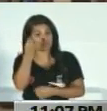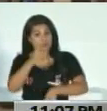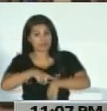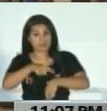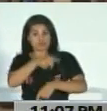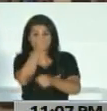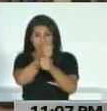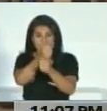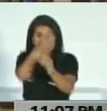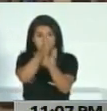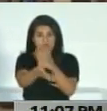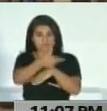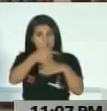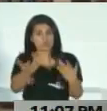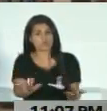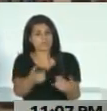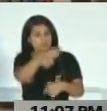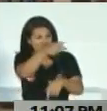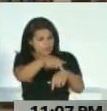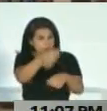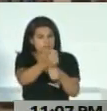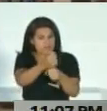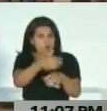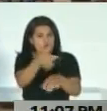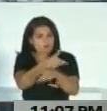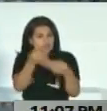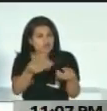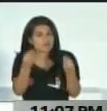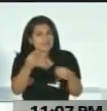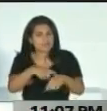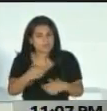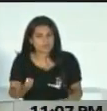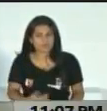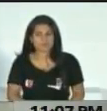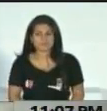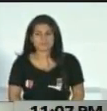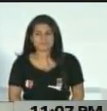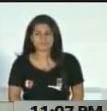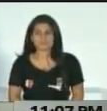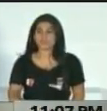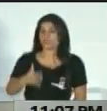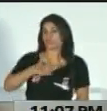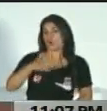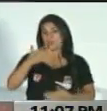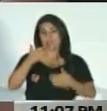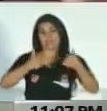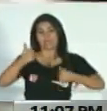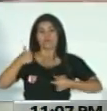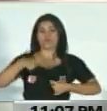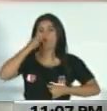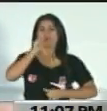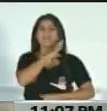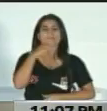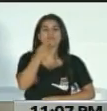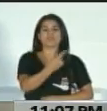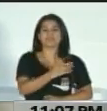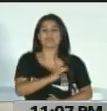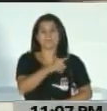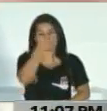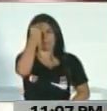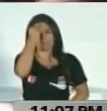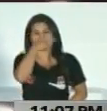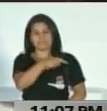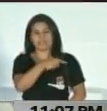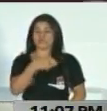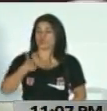la función del gobernador. No sé en qué tiempo ejerce la función del gobernador. Yo quiero ser candidato, dice Capriles. Eso no lo dice, pero lo piensa. Yo